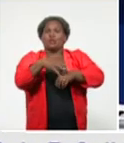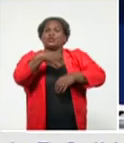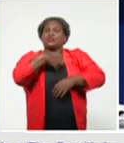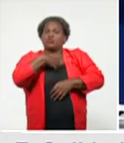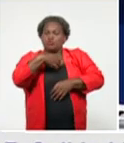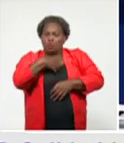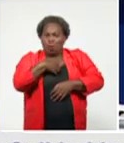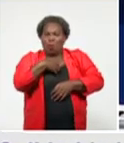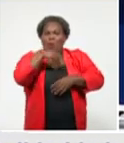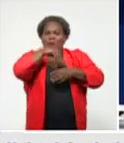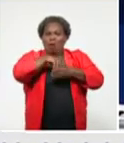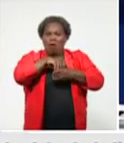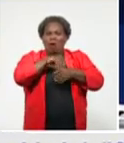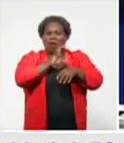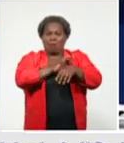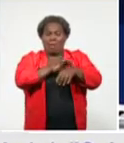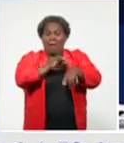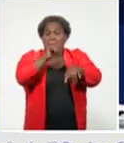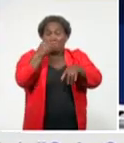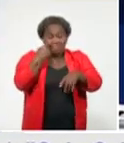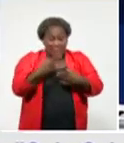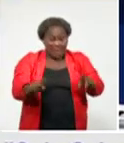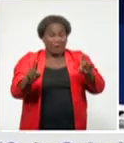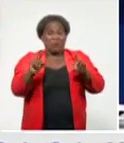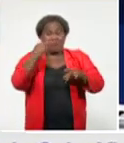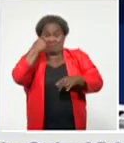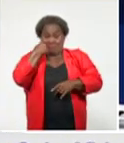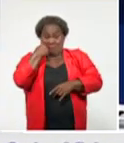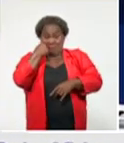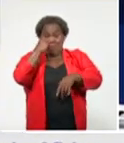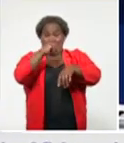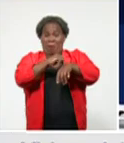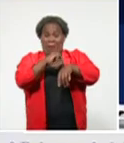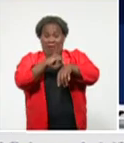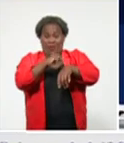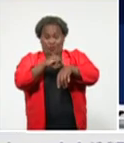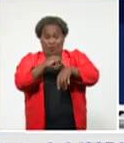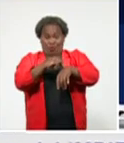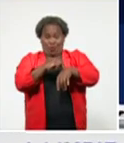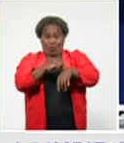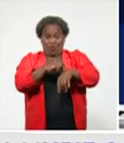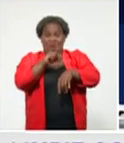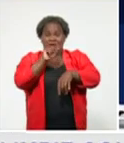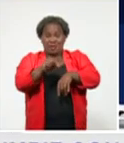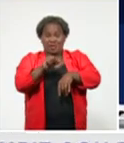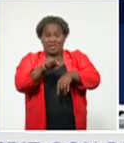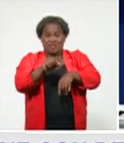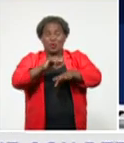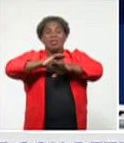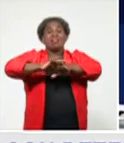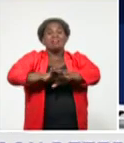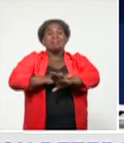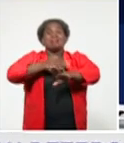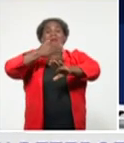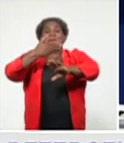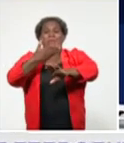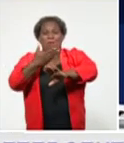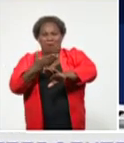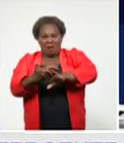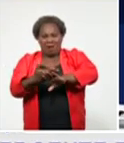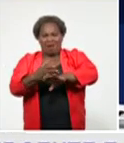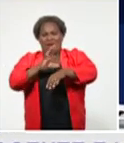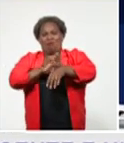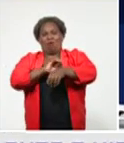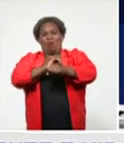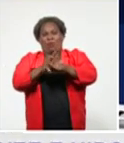enfermedad. Aunque en el momento, fíjense que estoy hablando de que esto generalmente se presenta después de padecer la enfermedad, aunque